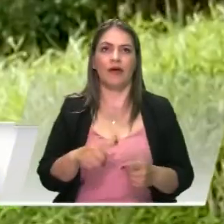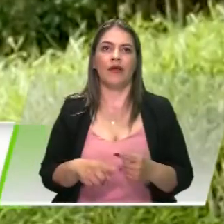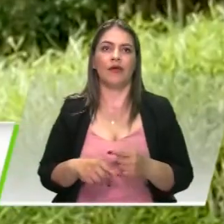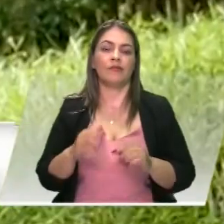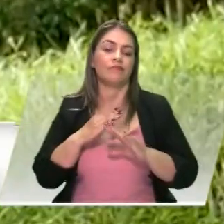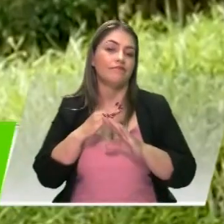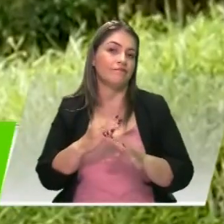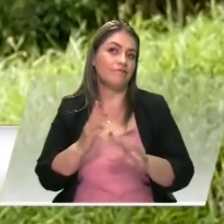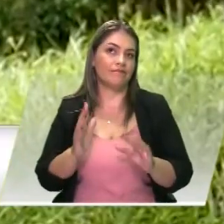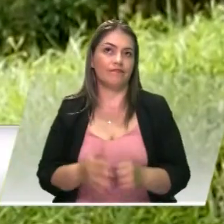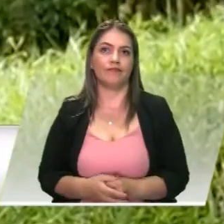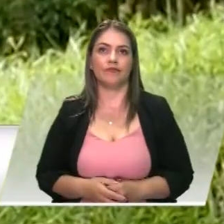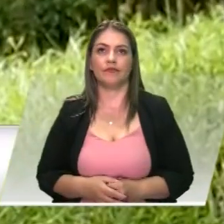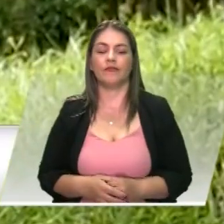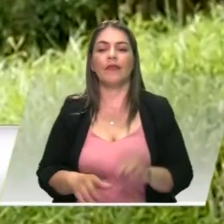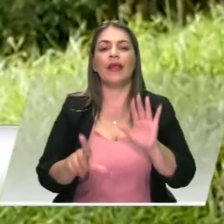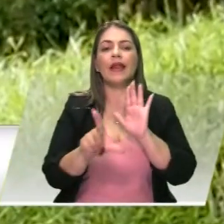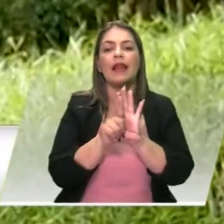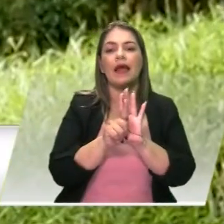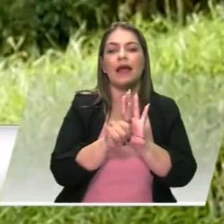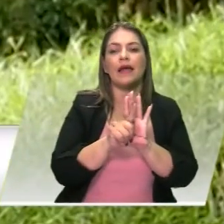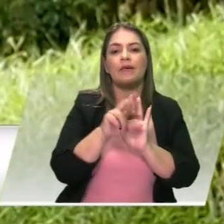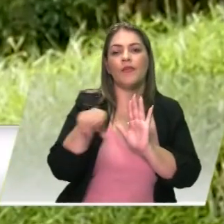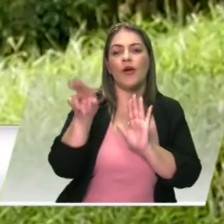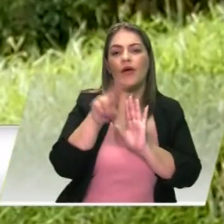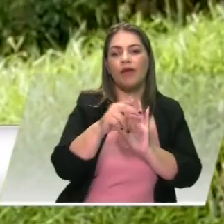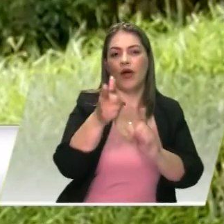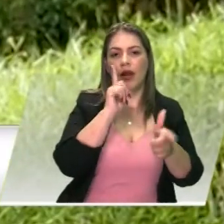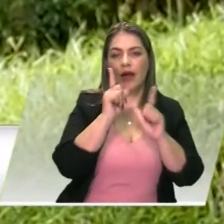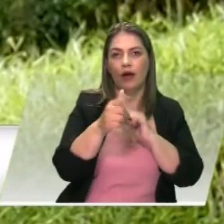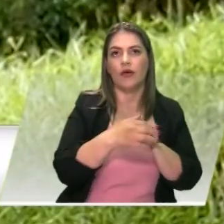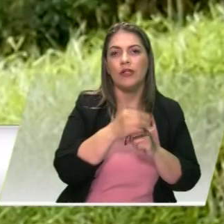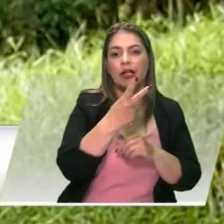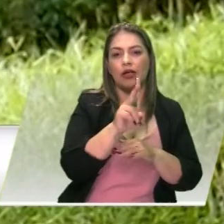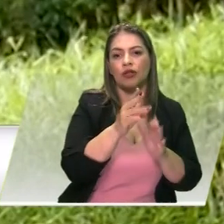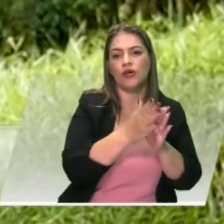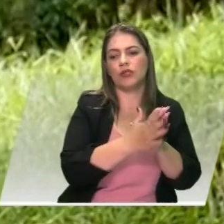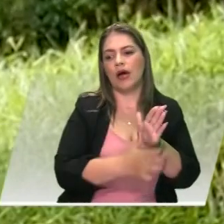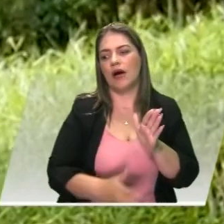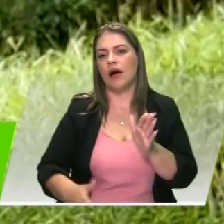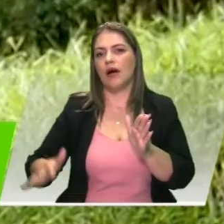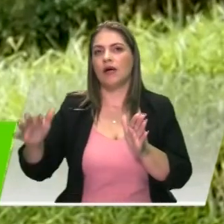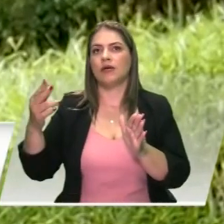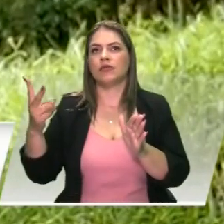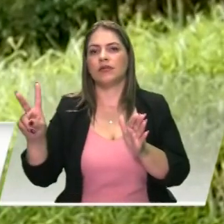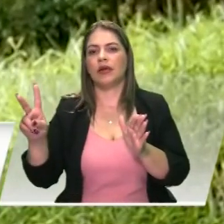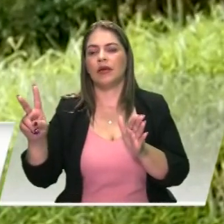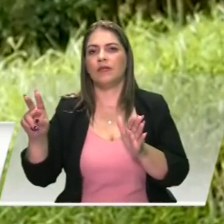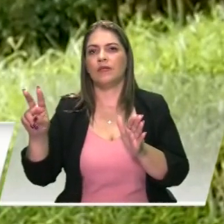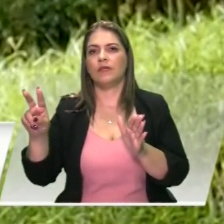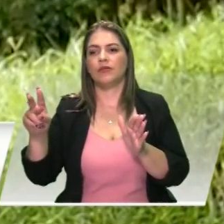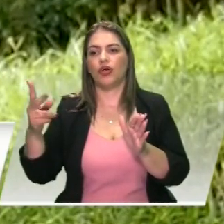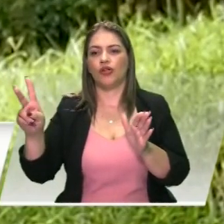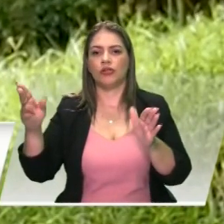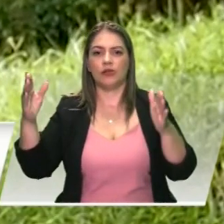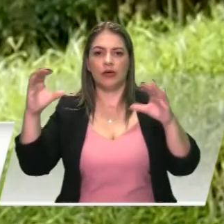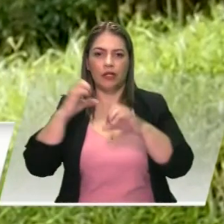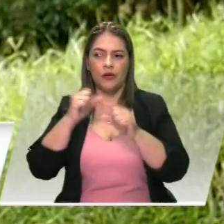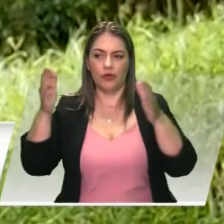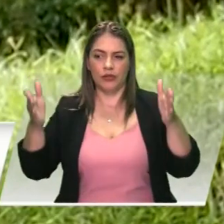tendremos la ley seca desde las 12 del mediodía hasta las 24w0 horas de las 70